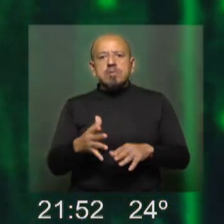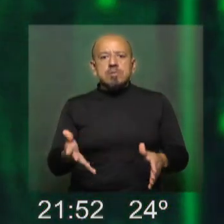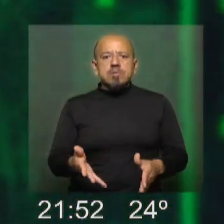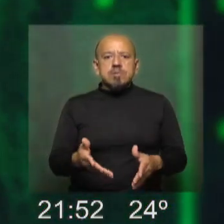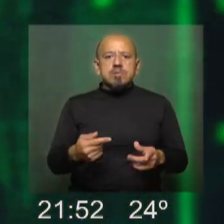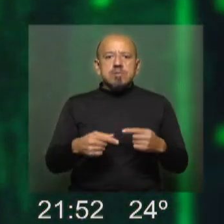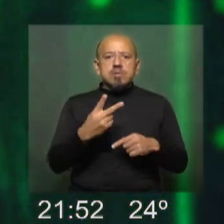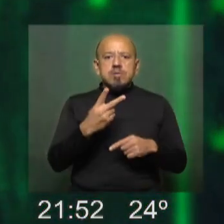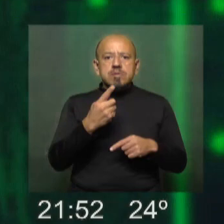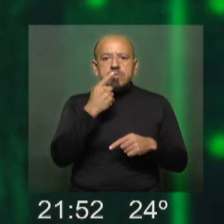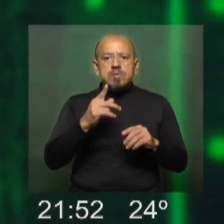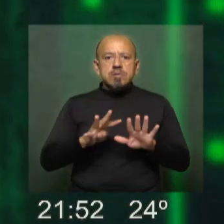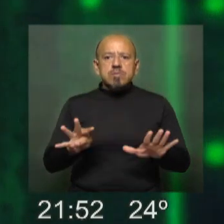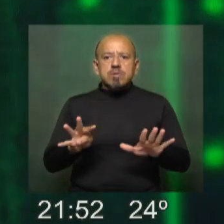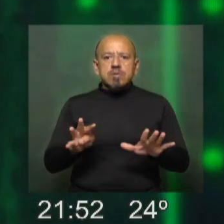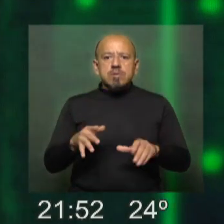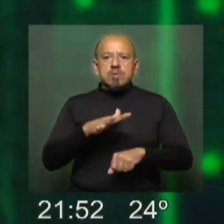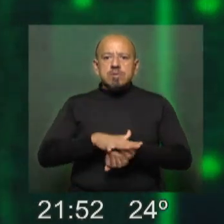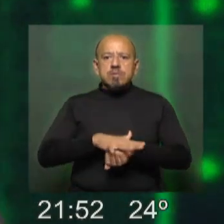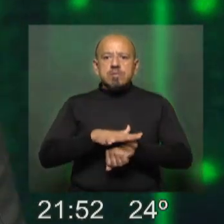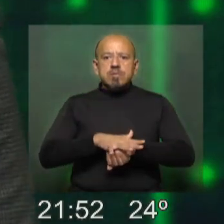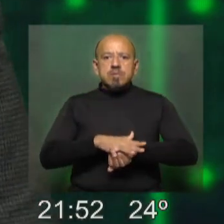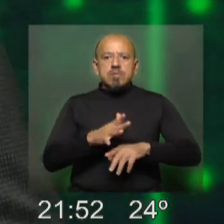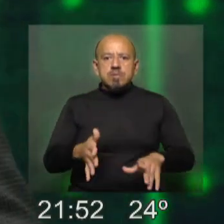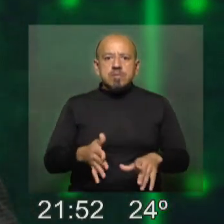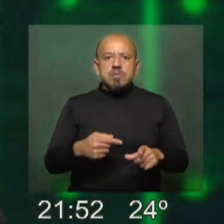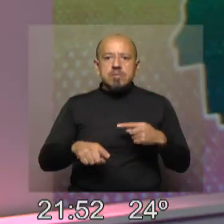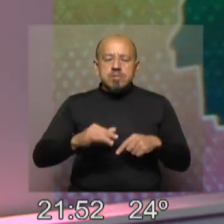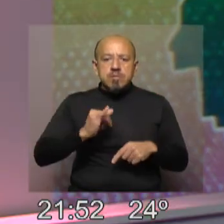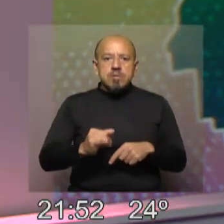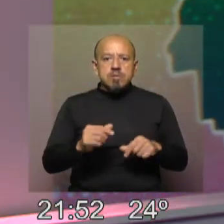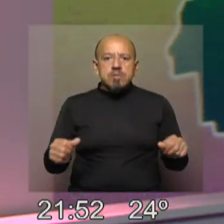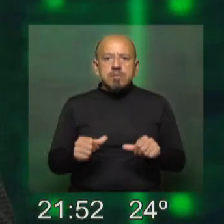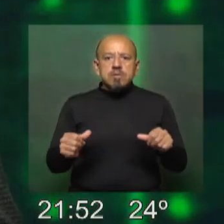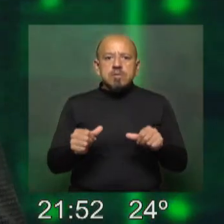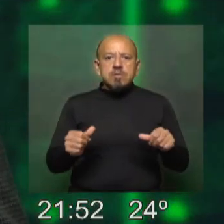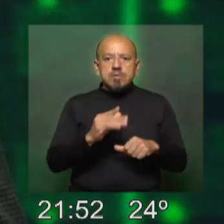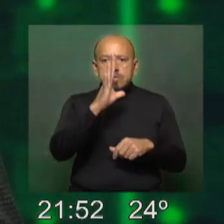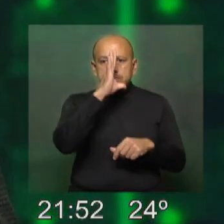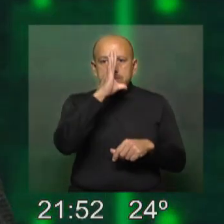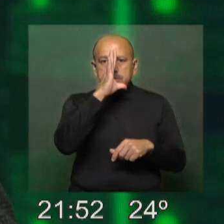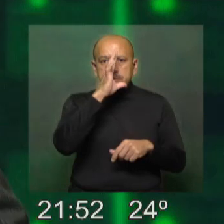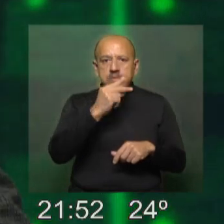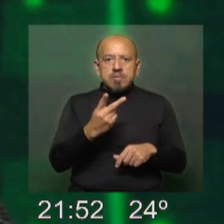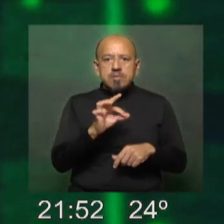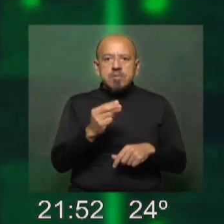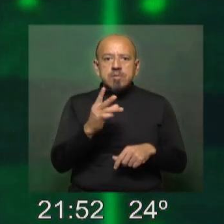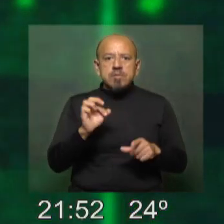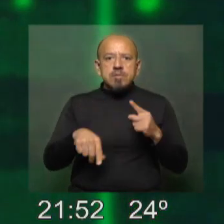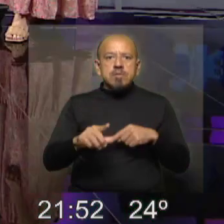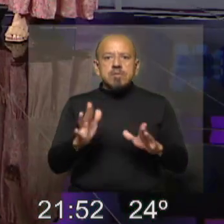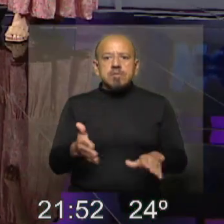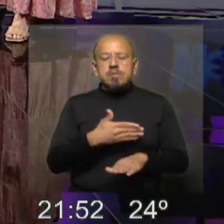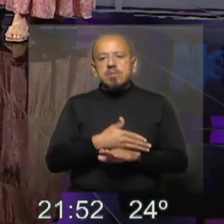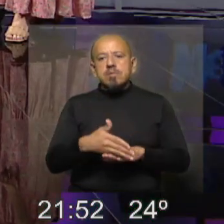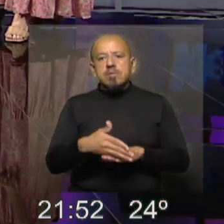eso, en 2019, mirá qué momento elegí para decir, me tiro, vamos. Febrero del 2020. Pasó lo que pasó después, sí, ¿no,